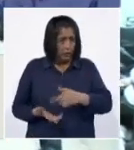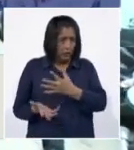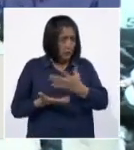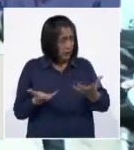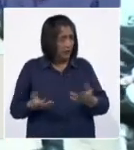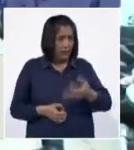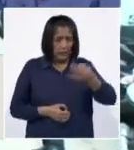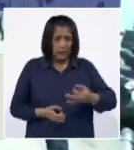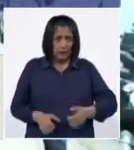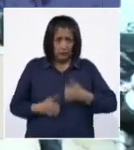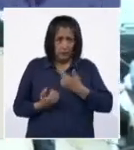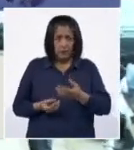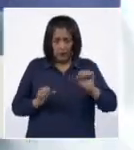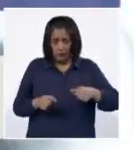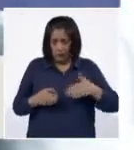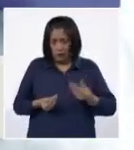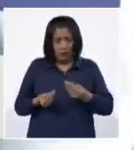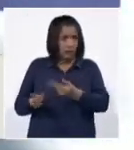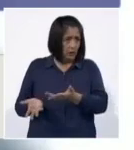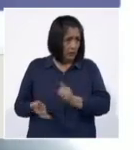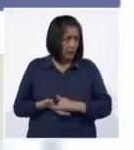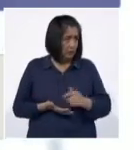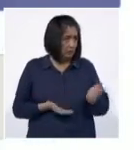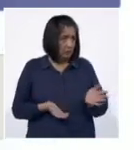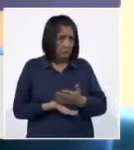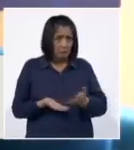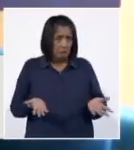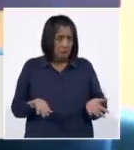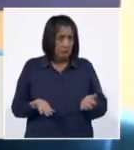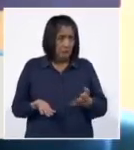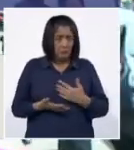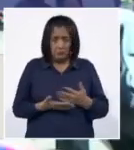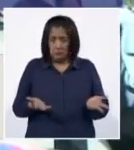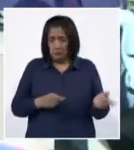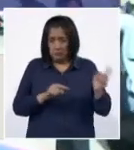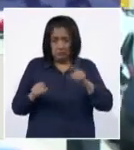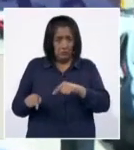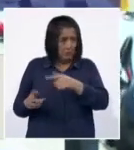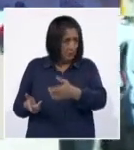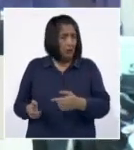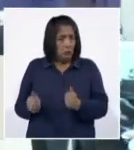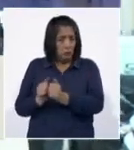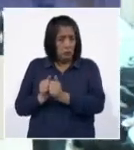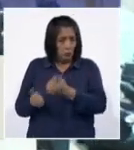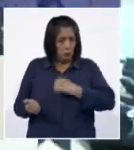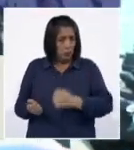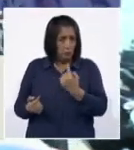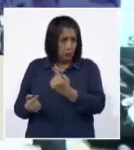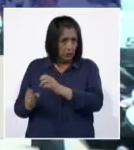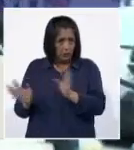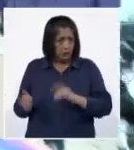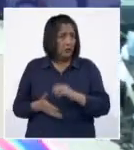quitar la calidad de vida que le puede dar, encima que no está como figura, o sea, no está presente en su día a día, encima le